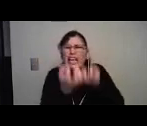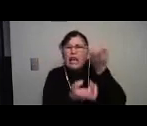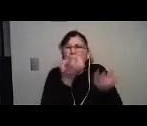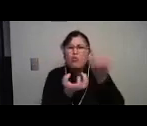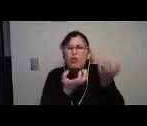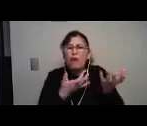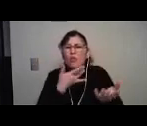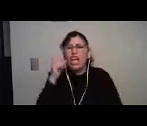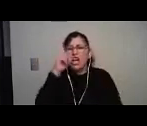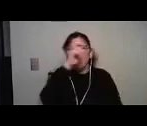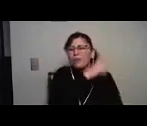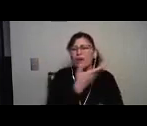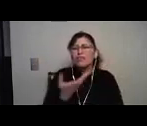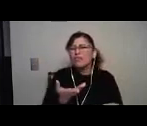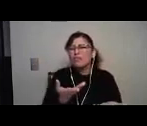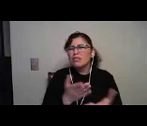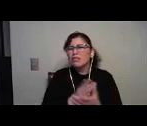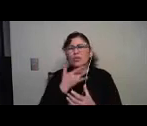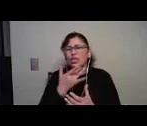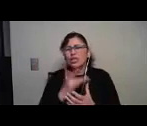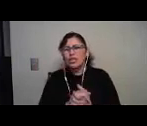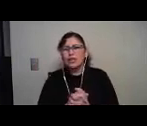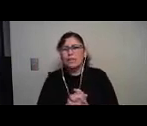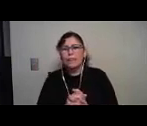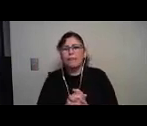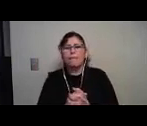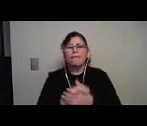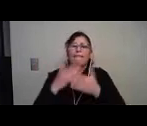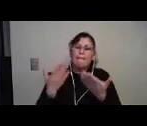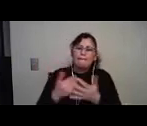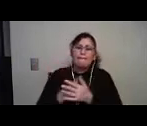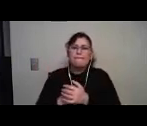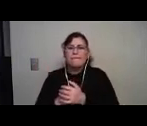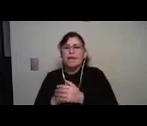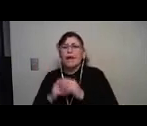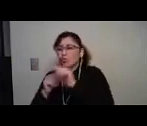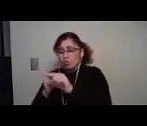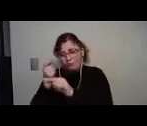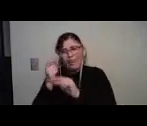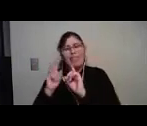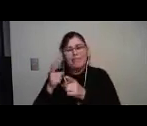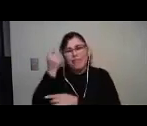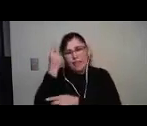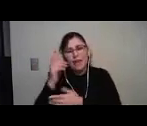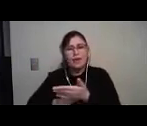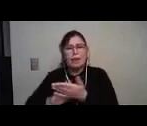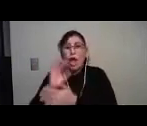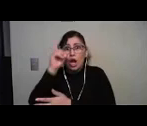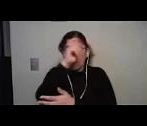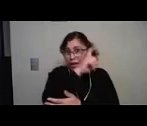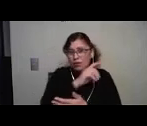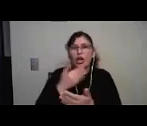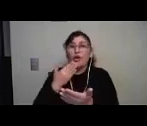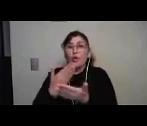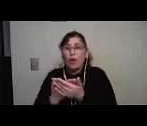complicaciones? Sí, mira, o sea, no es tan difícil, ya tienes que entender que de las complicaciones que puede tener una persona puede